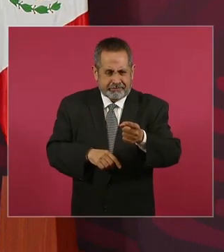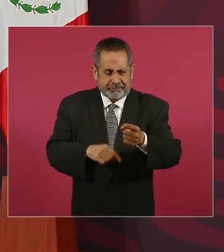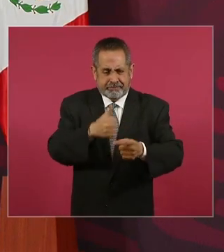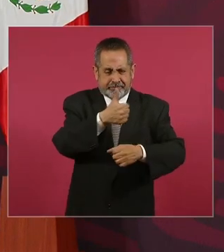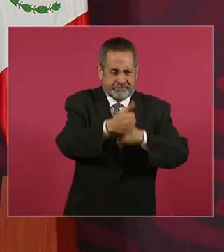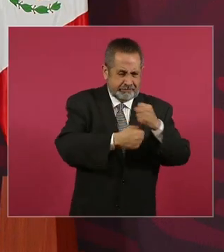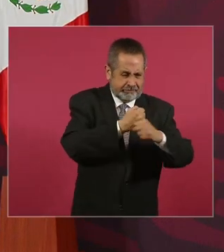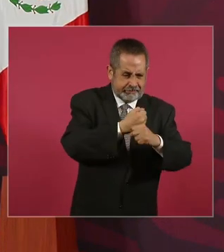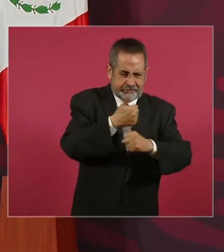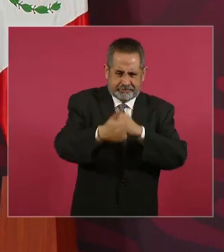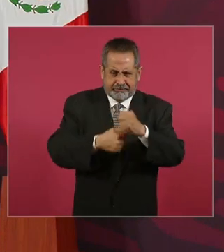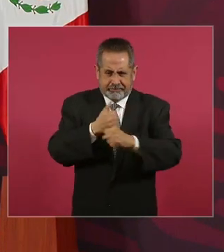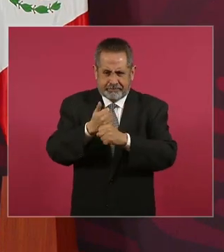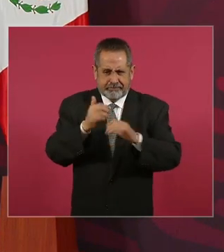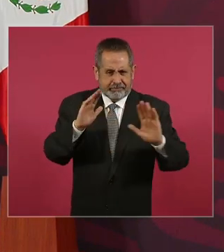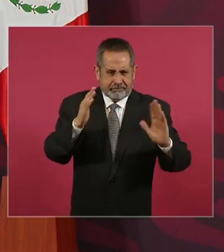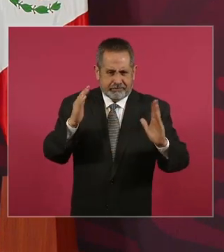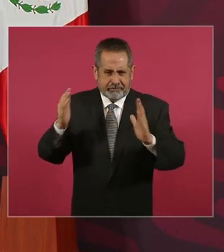sexenios.